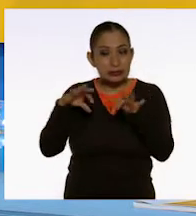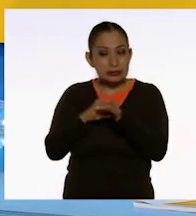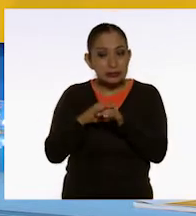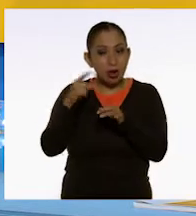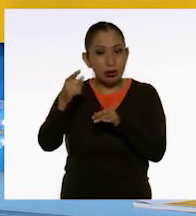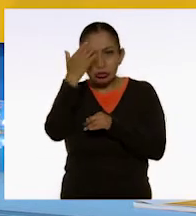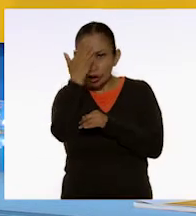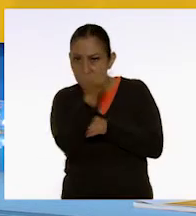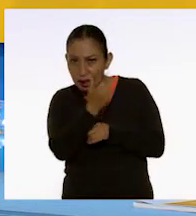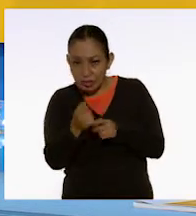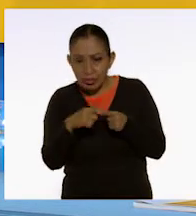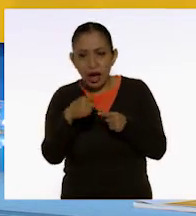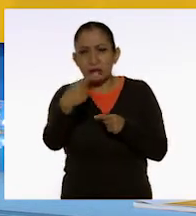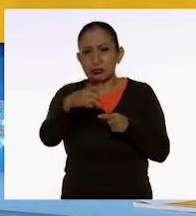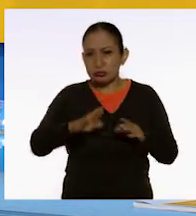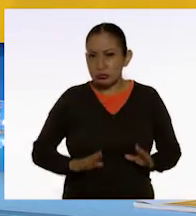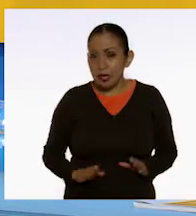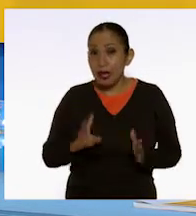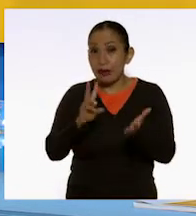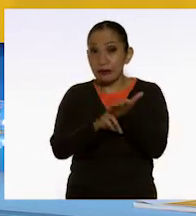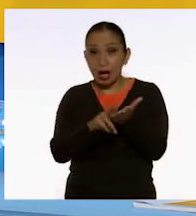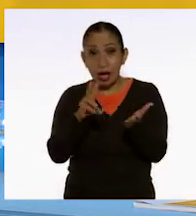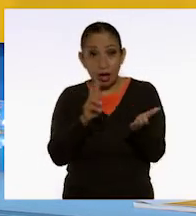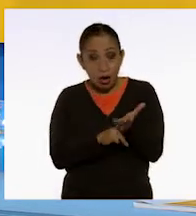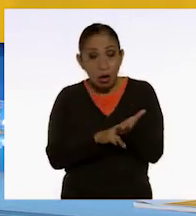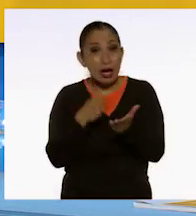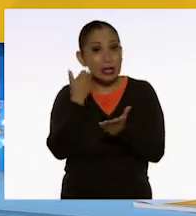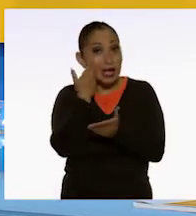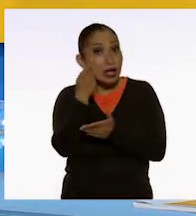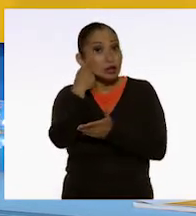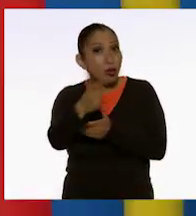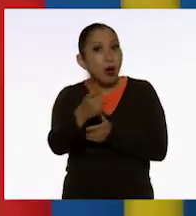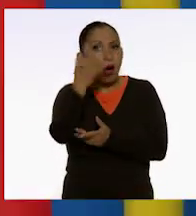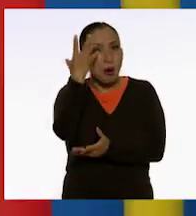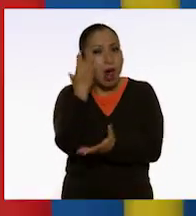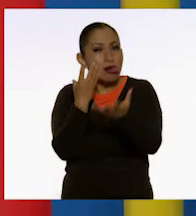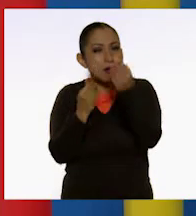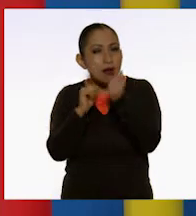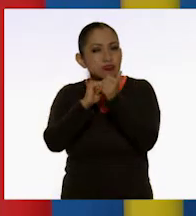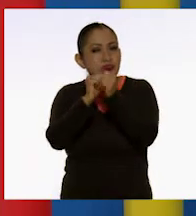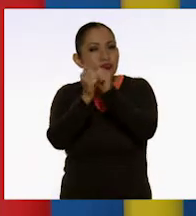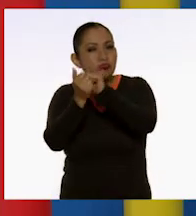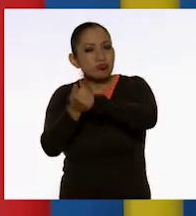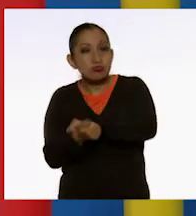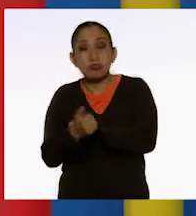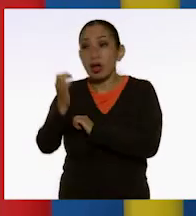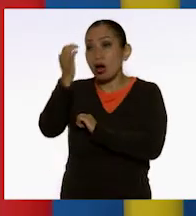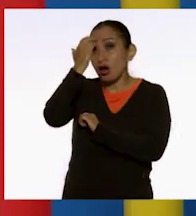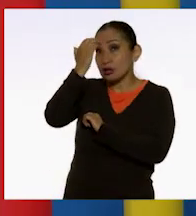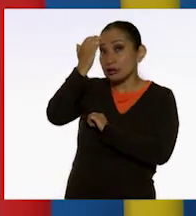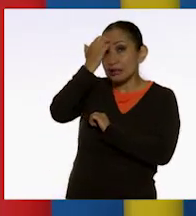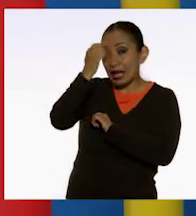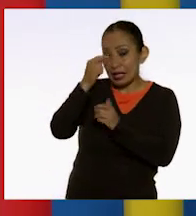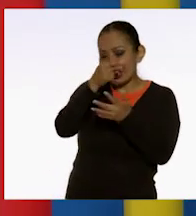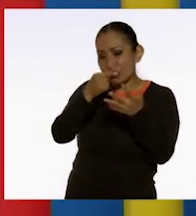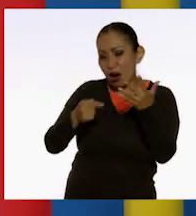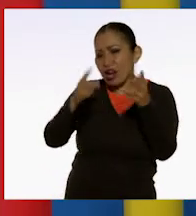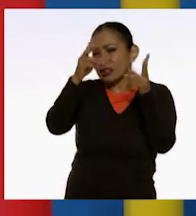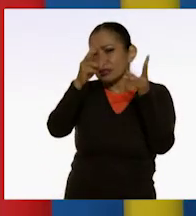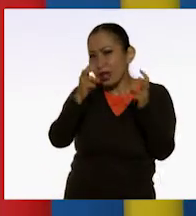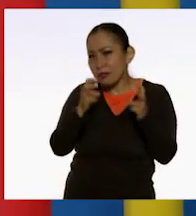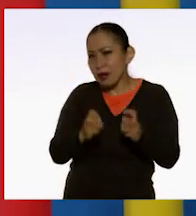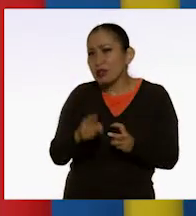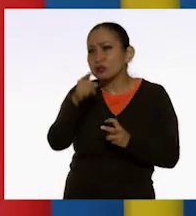principales habilidades, actitudes y valores que se aspira a desarrollen. Además de conocer los aprendizajes esperados que